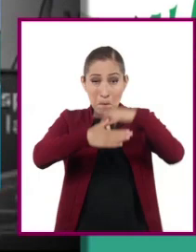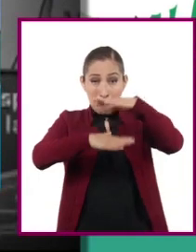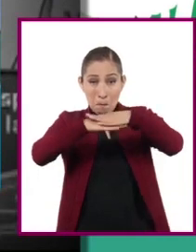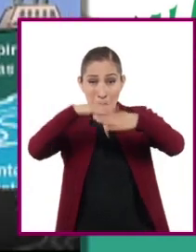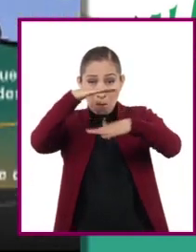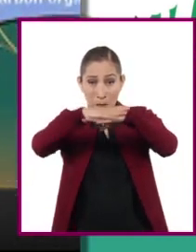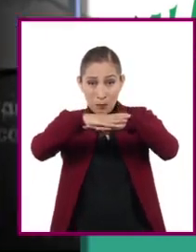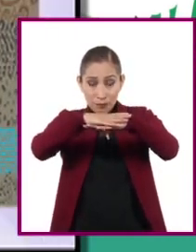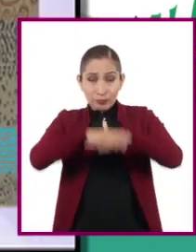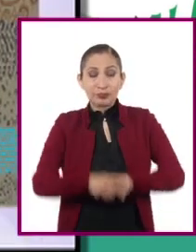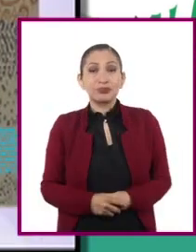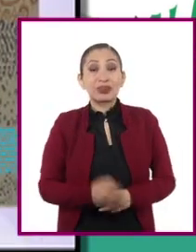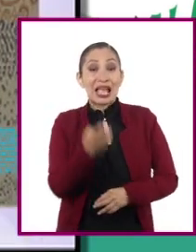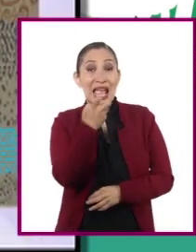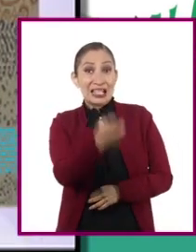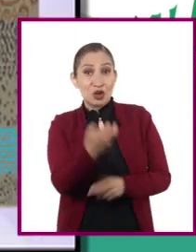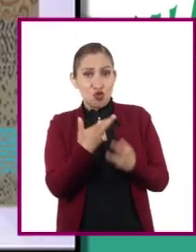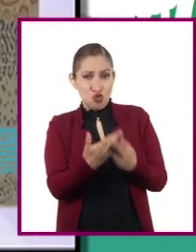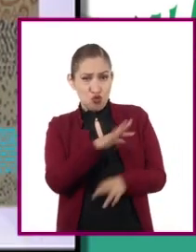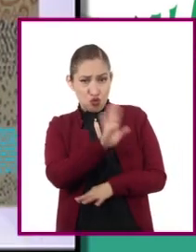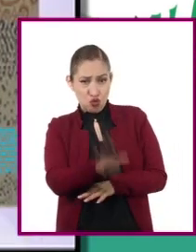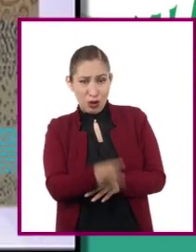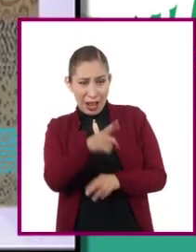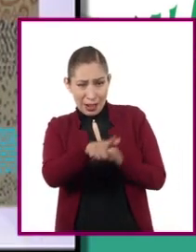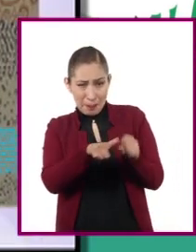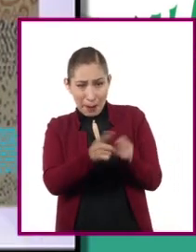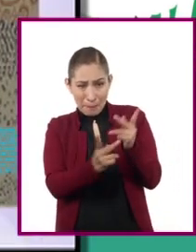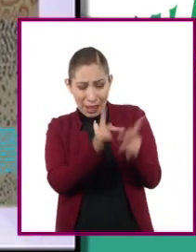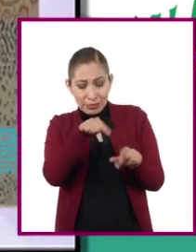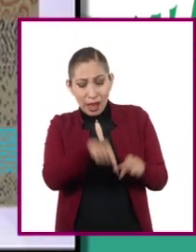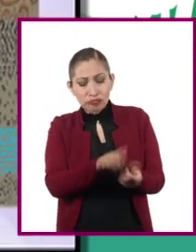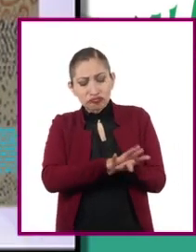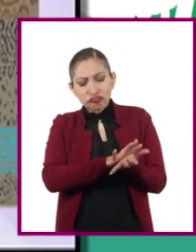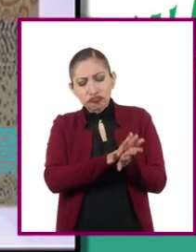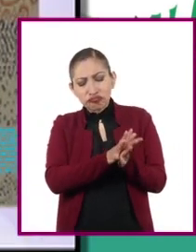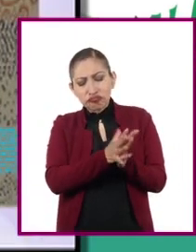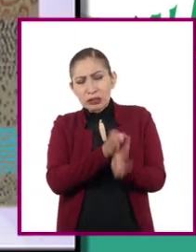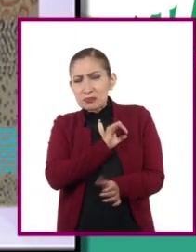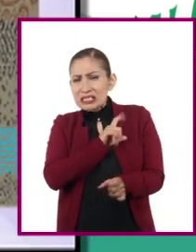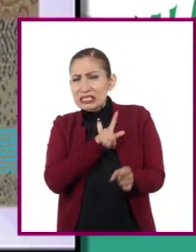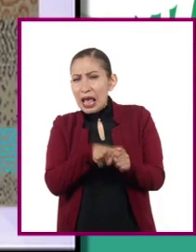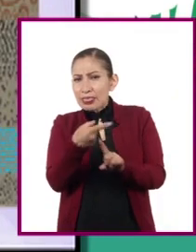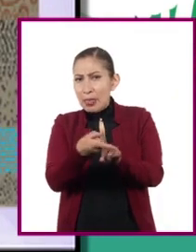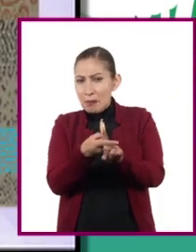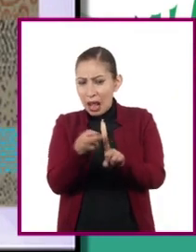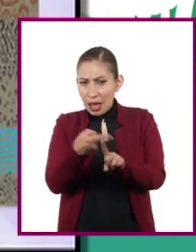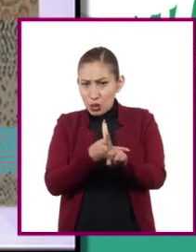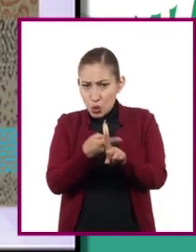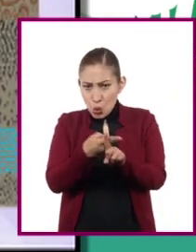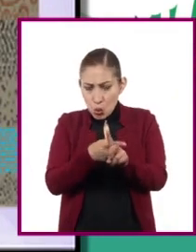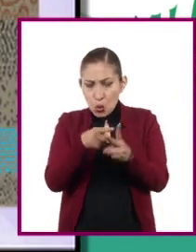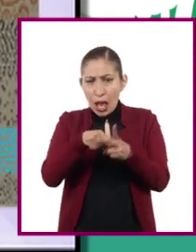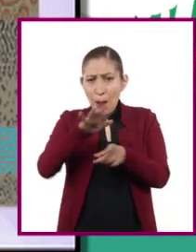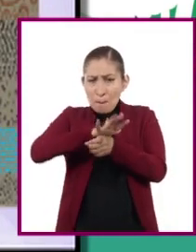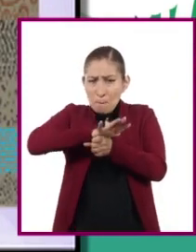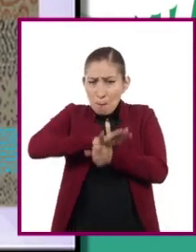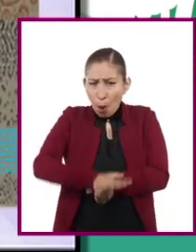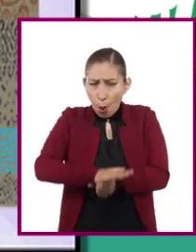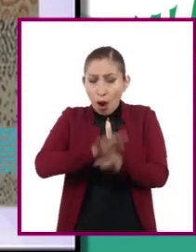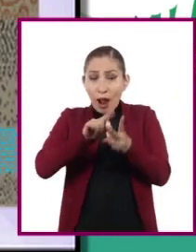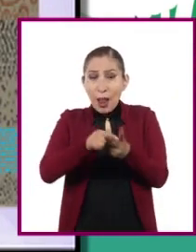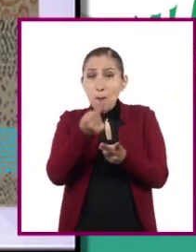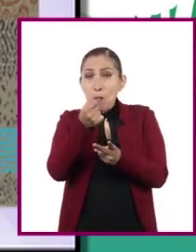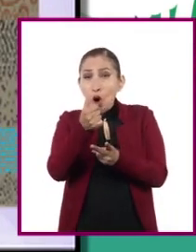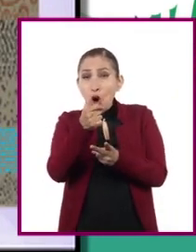suelo. Estos restos fósiles estuvieron sometidos a condiciones específicas de temperatura, altas presiones